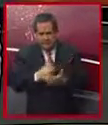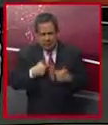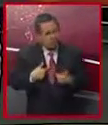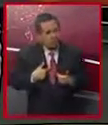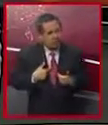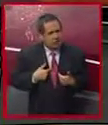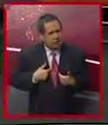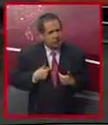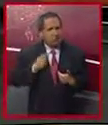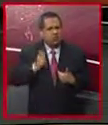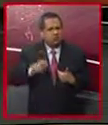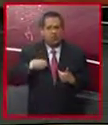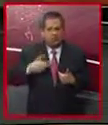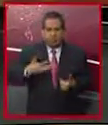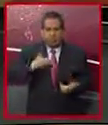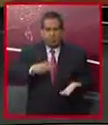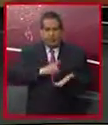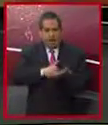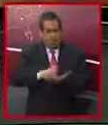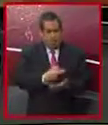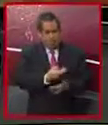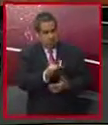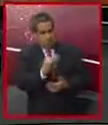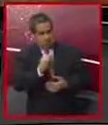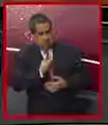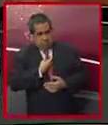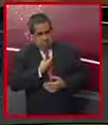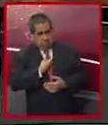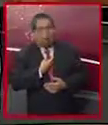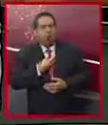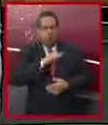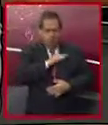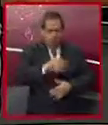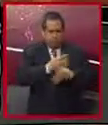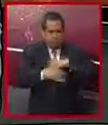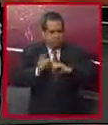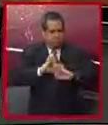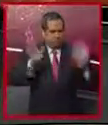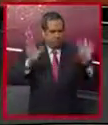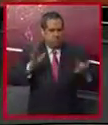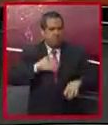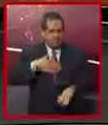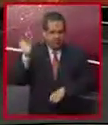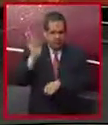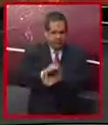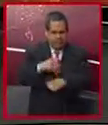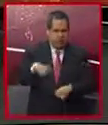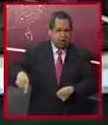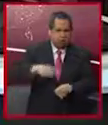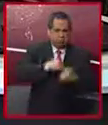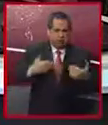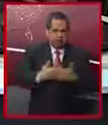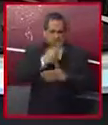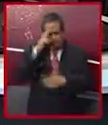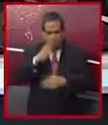nosotros tenemos el legítimo derecho y la obligación de reaccionar y de defender a nuestros connacionales.